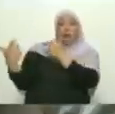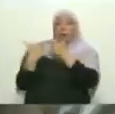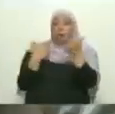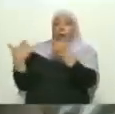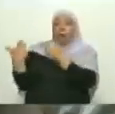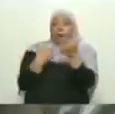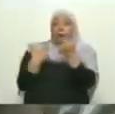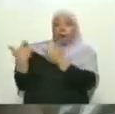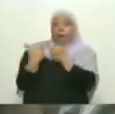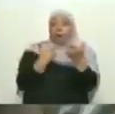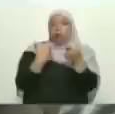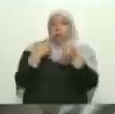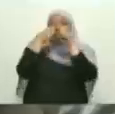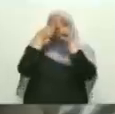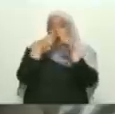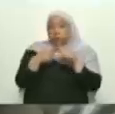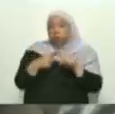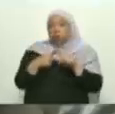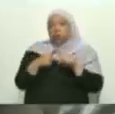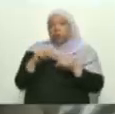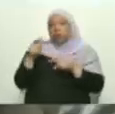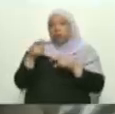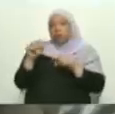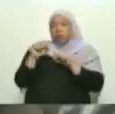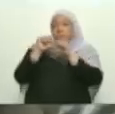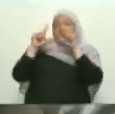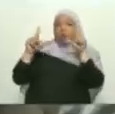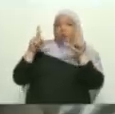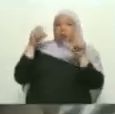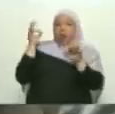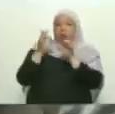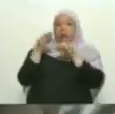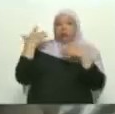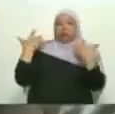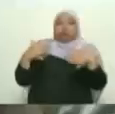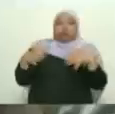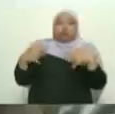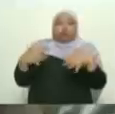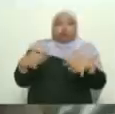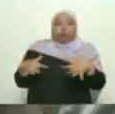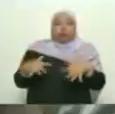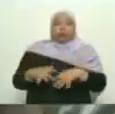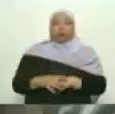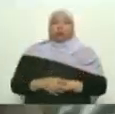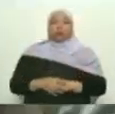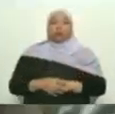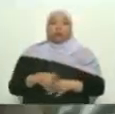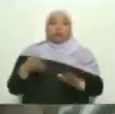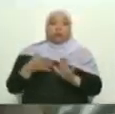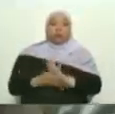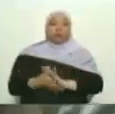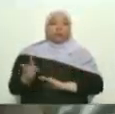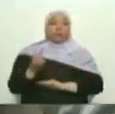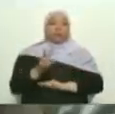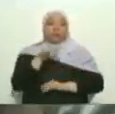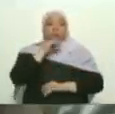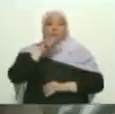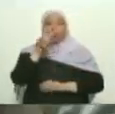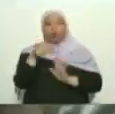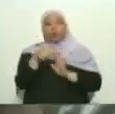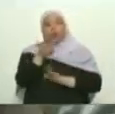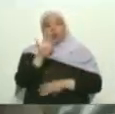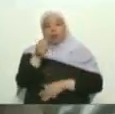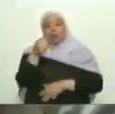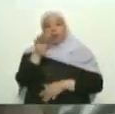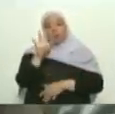con saldos realmente insólitamente graves en el caso del 2014,